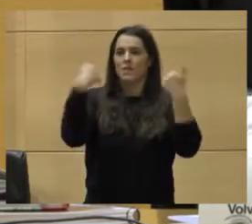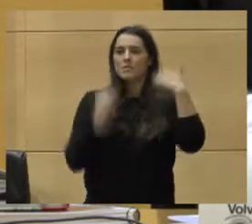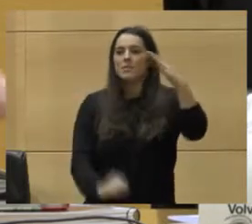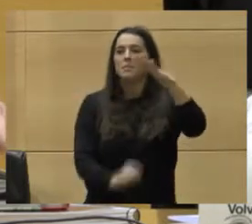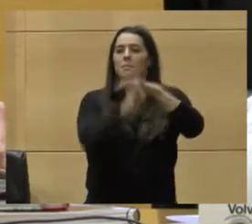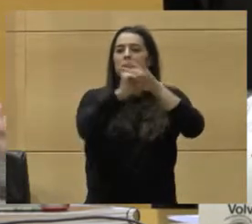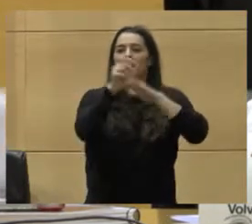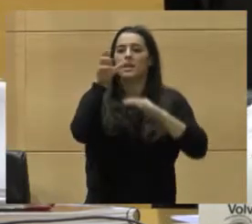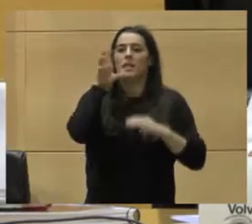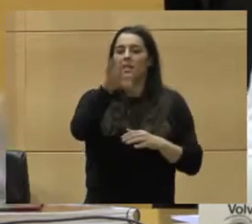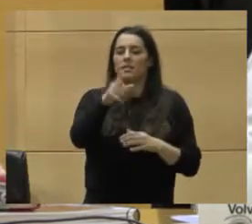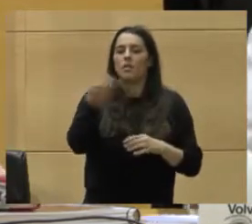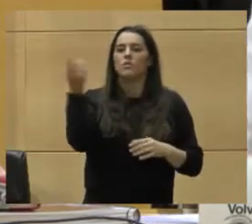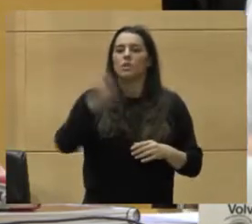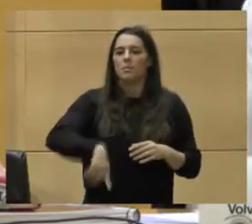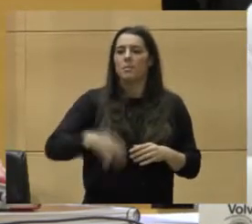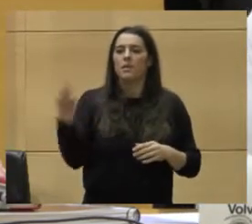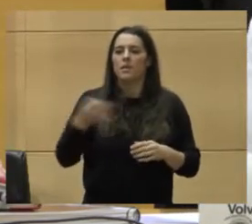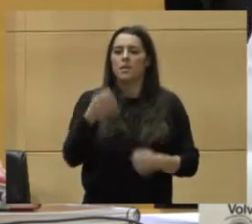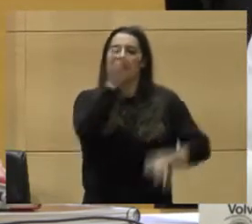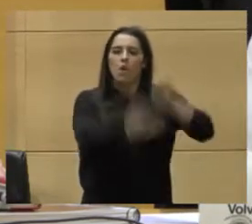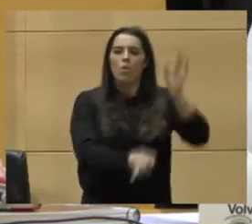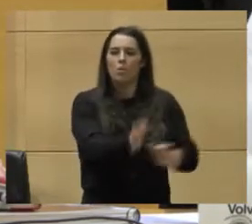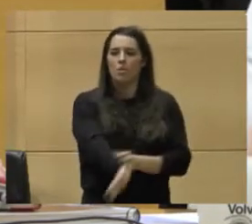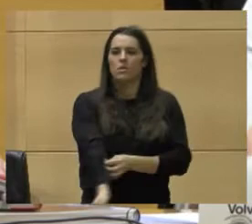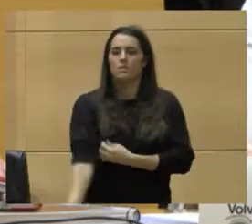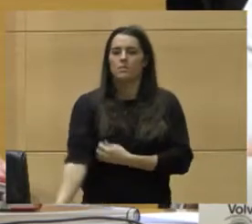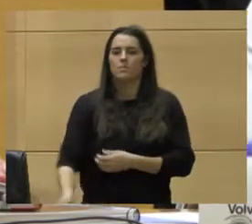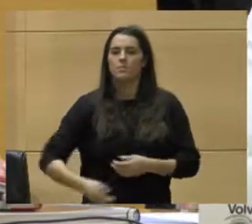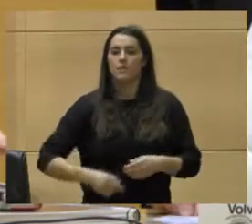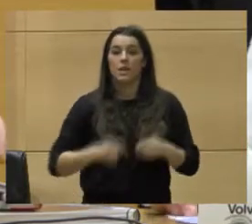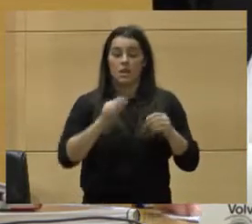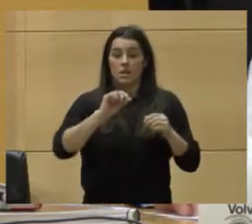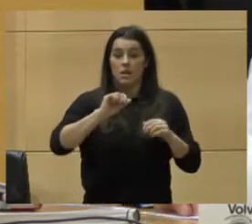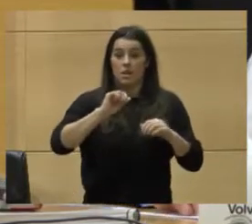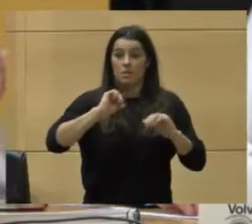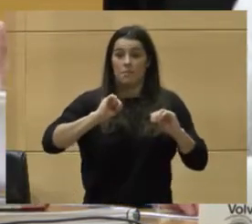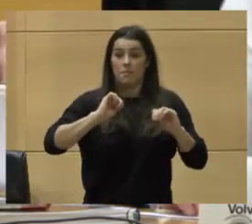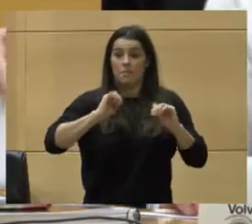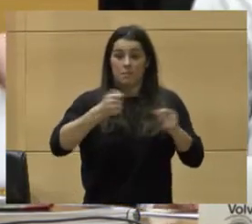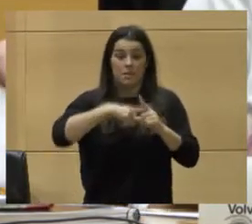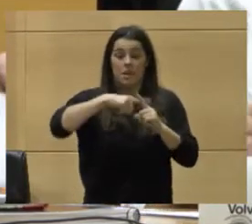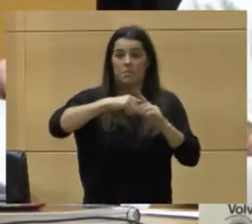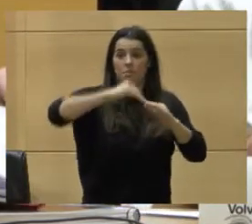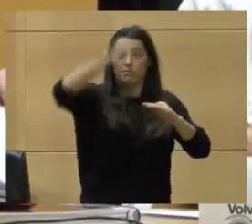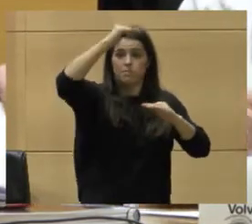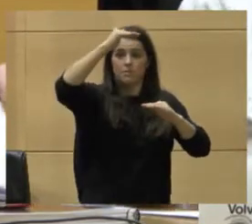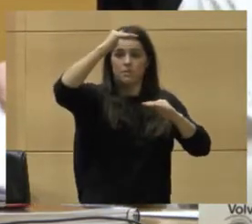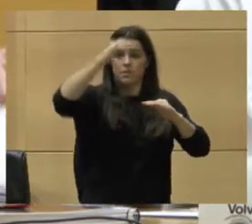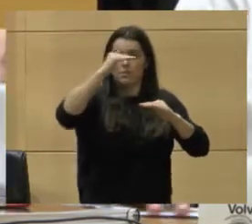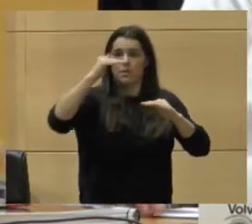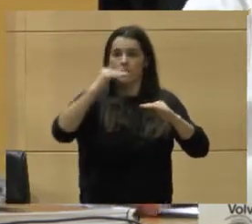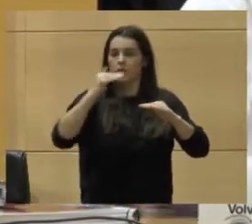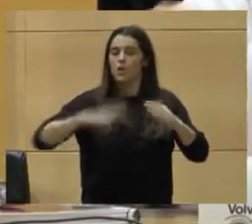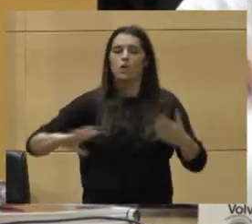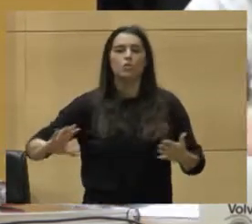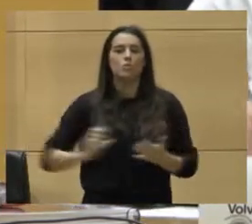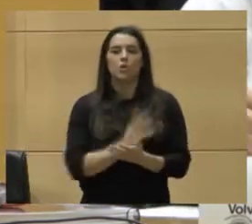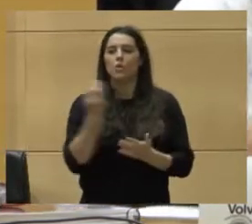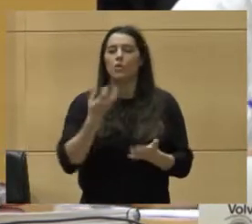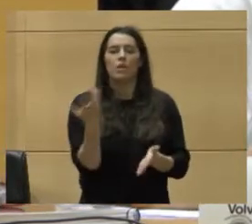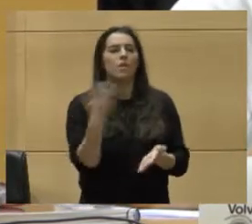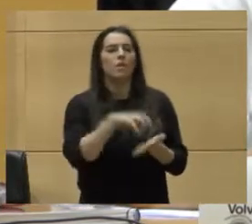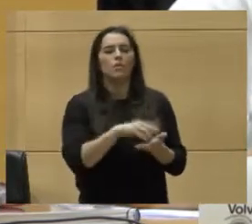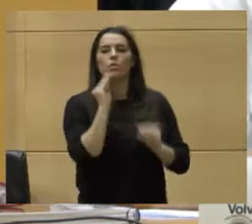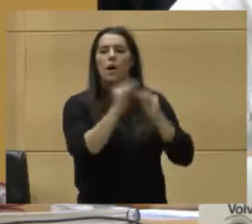en un estado democrático y de ahí hasta abajo hasta la propia institucionalidad en el ámbito de lo municipal porque